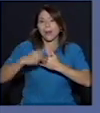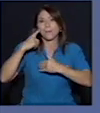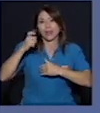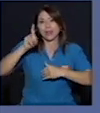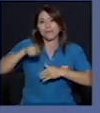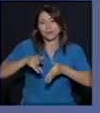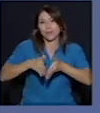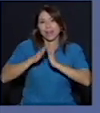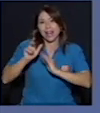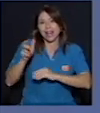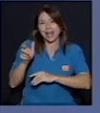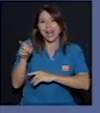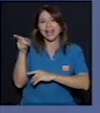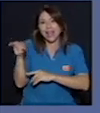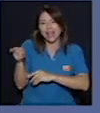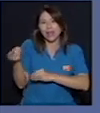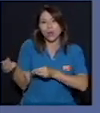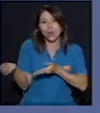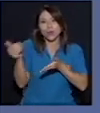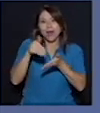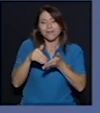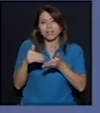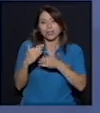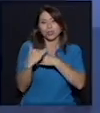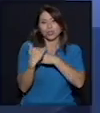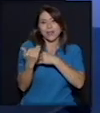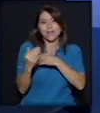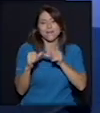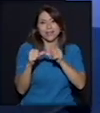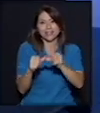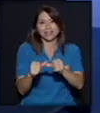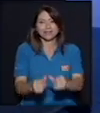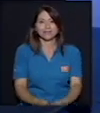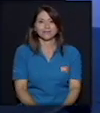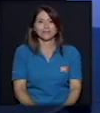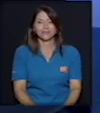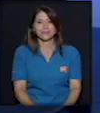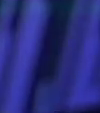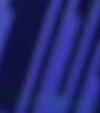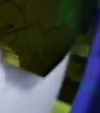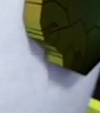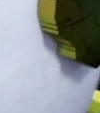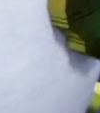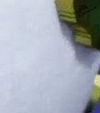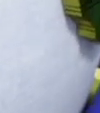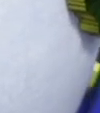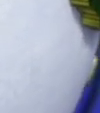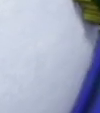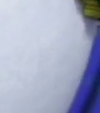tenemos que pedirle al canal que nos vuelva a convocar. Regresamos.